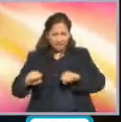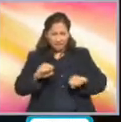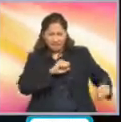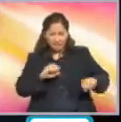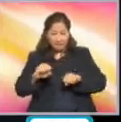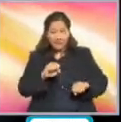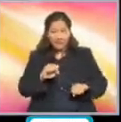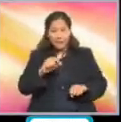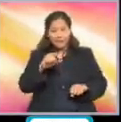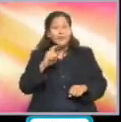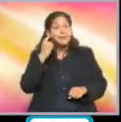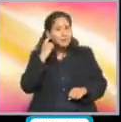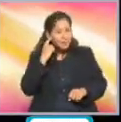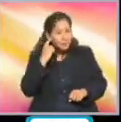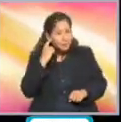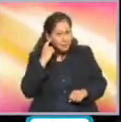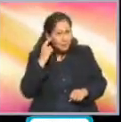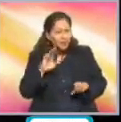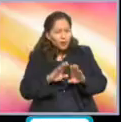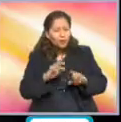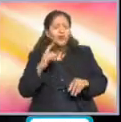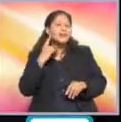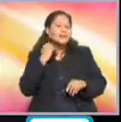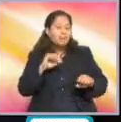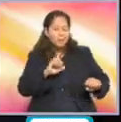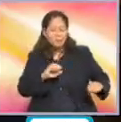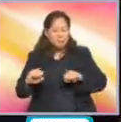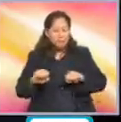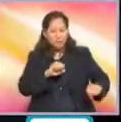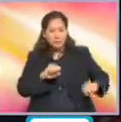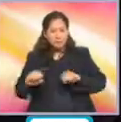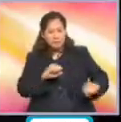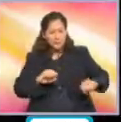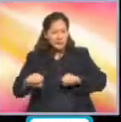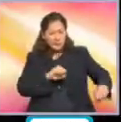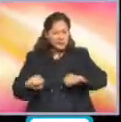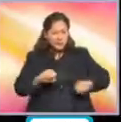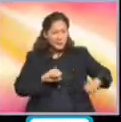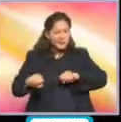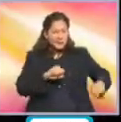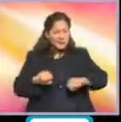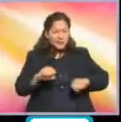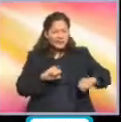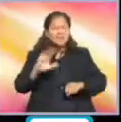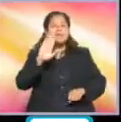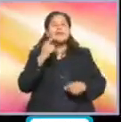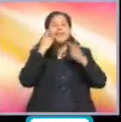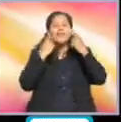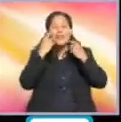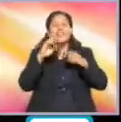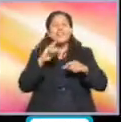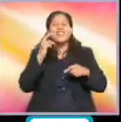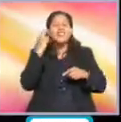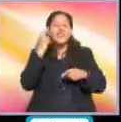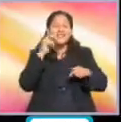me cree, tío Alberto, miren, escuchen nada más cómo rechina el zapato. Chíllale. A ver, que chille, que chille.